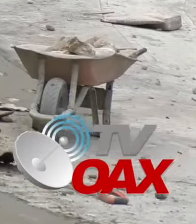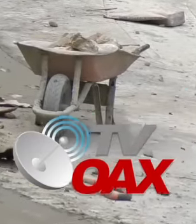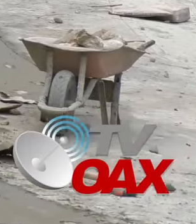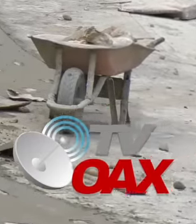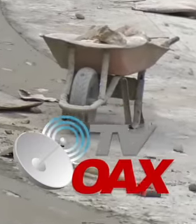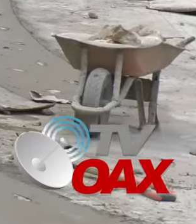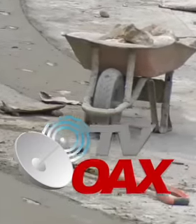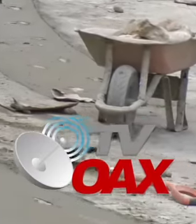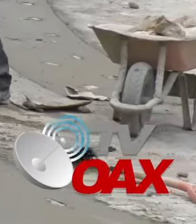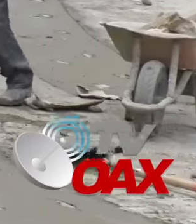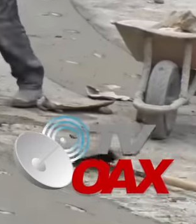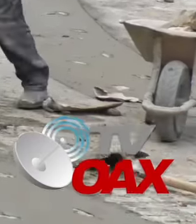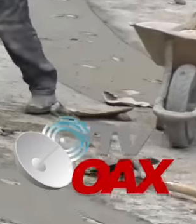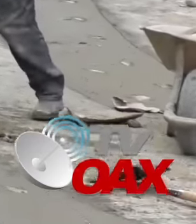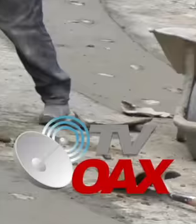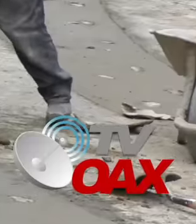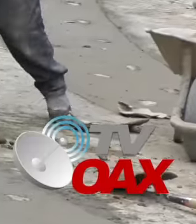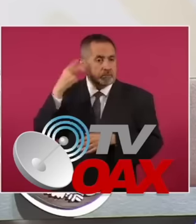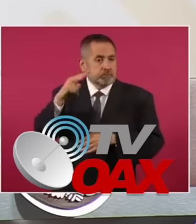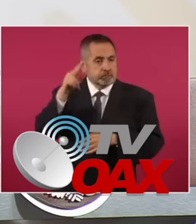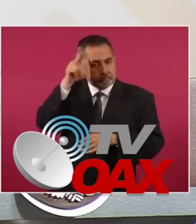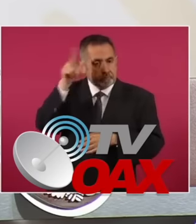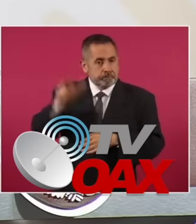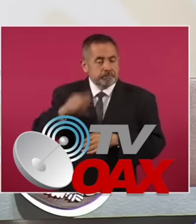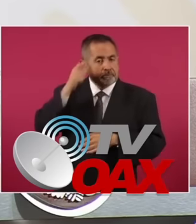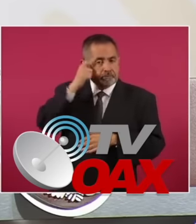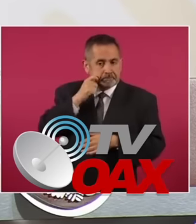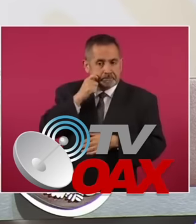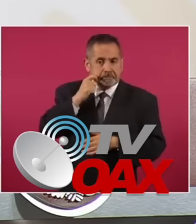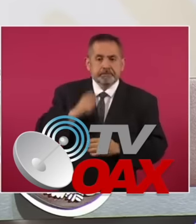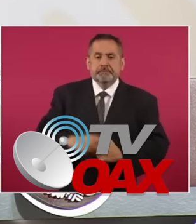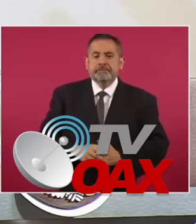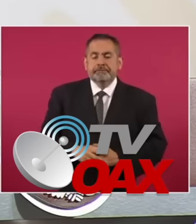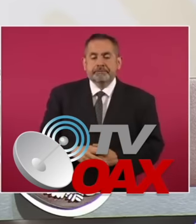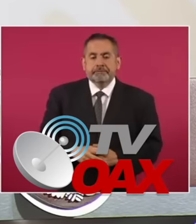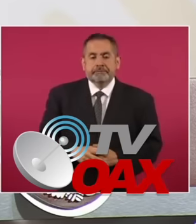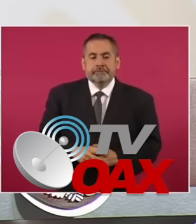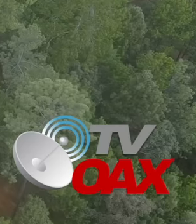en Sonora, Chihuahua, Tlaxcala, Veracruz, Hidalgo y Guerrero.